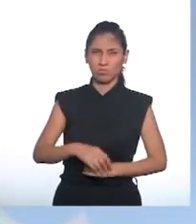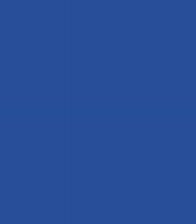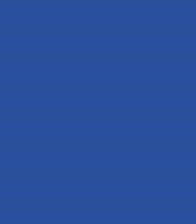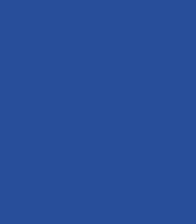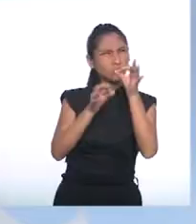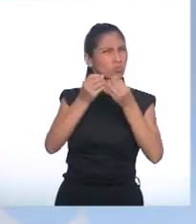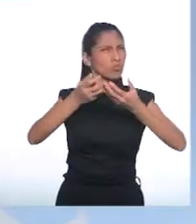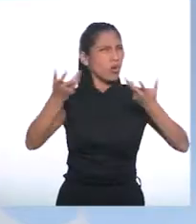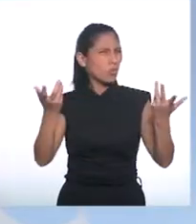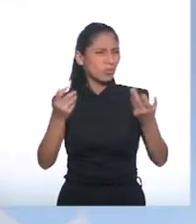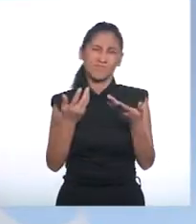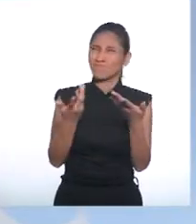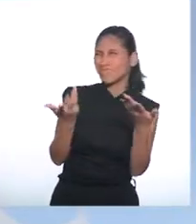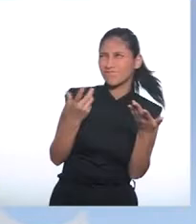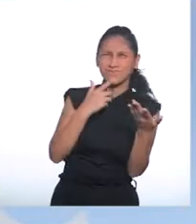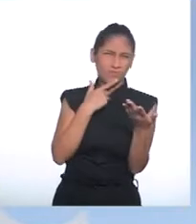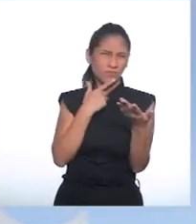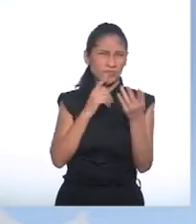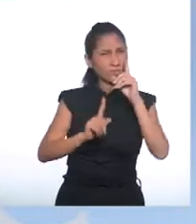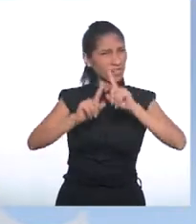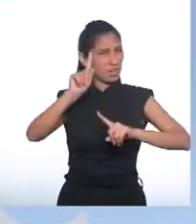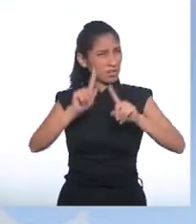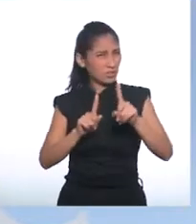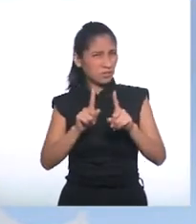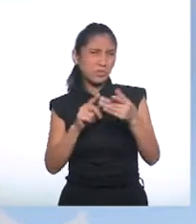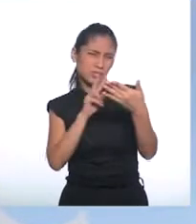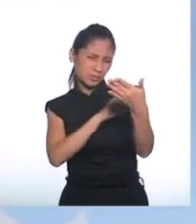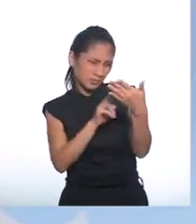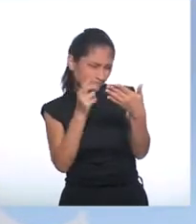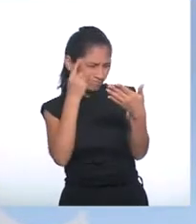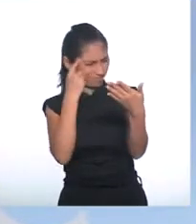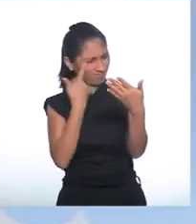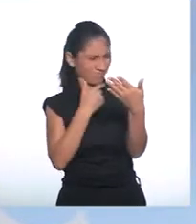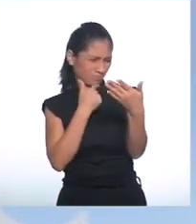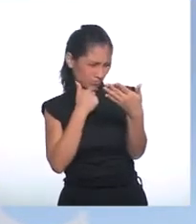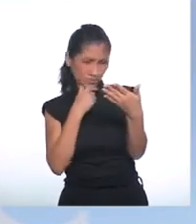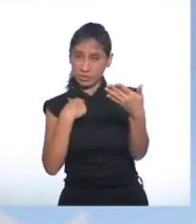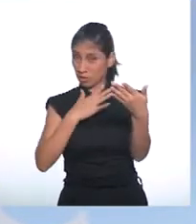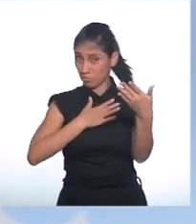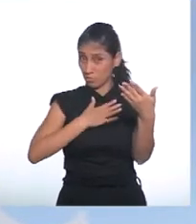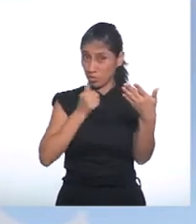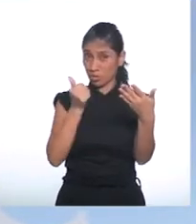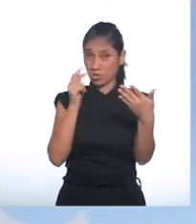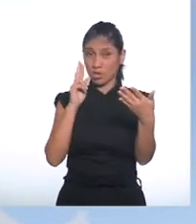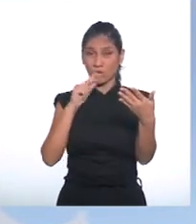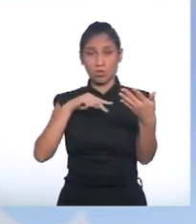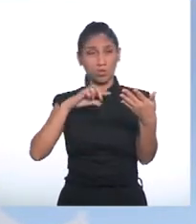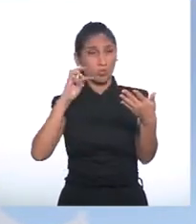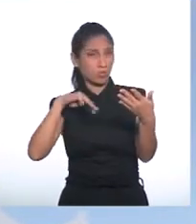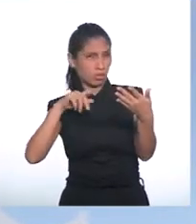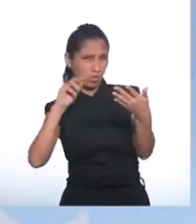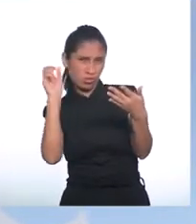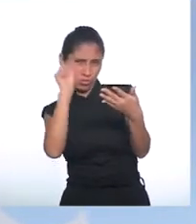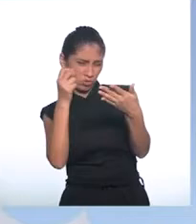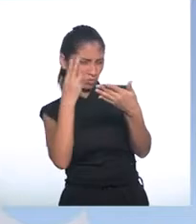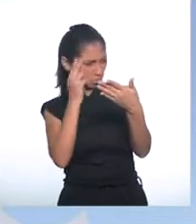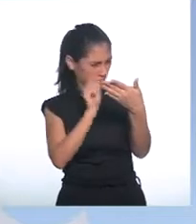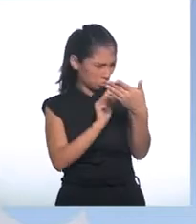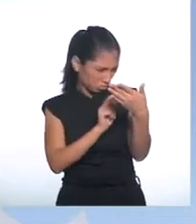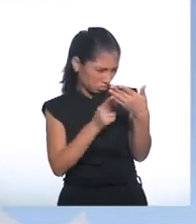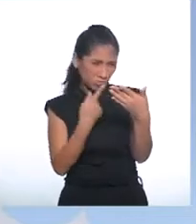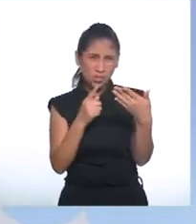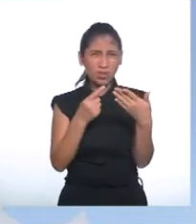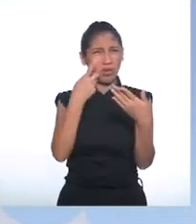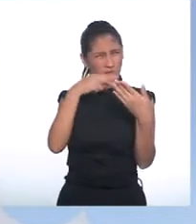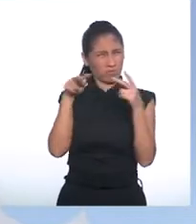explicaciones? Creo que a algunas logro persuadir a través de mis argumentos. Me preocupa mucho, Googleana. El mundo